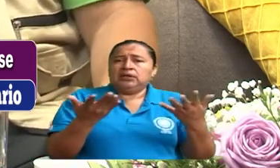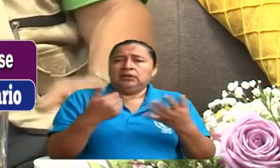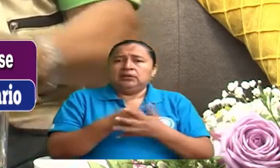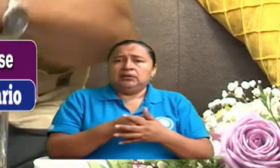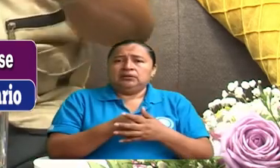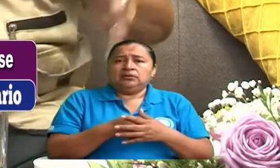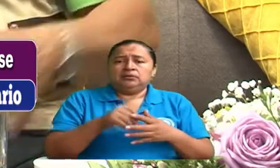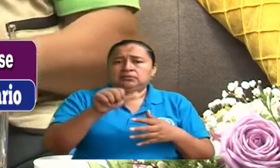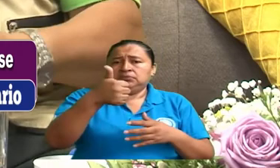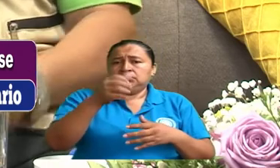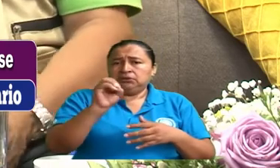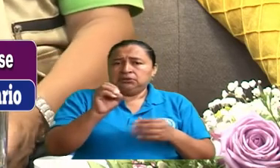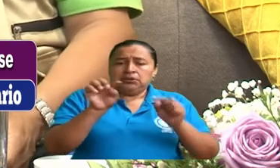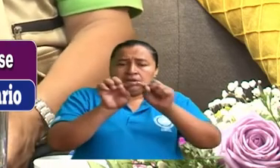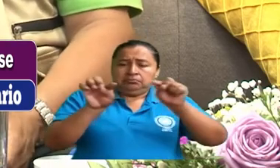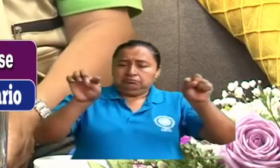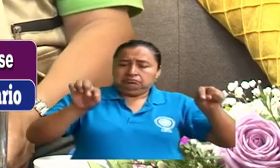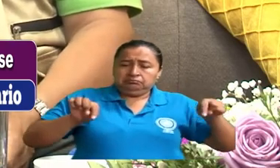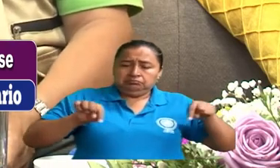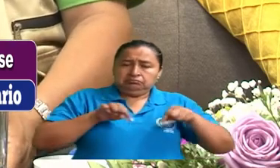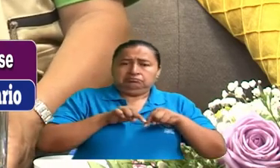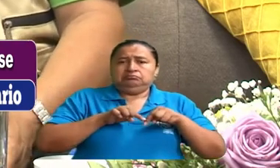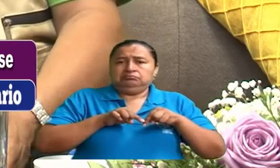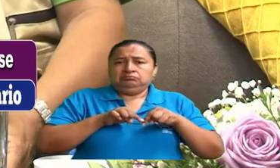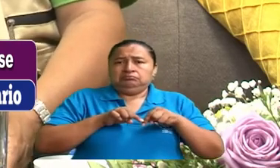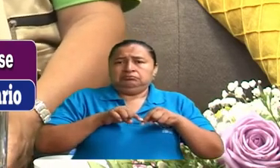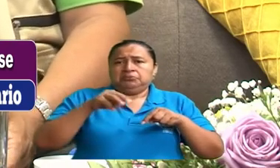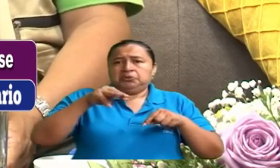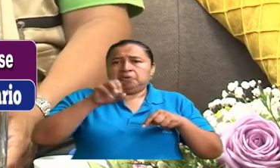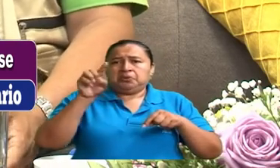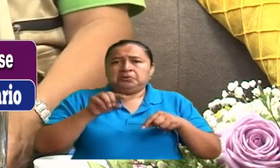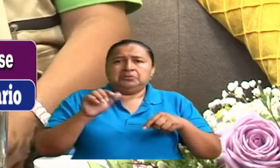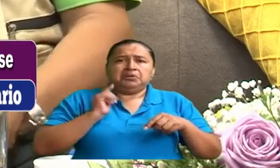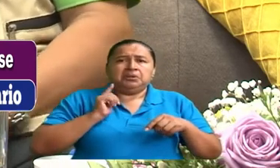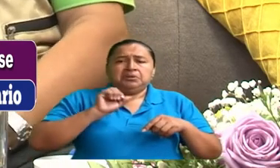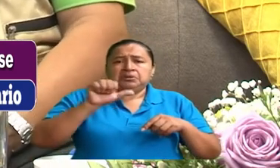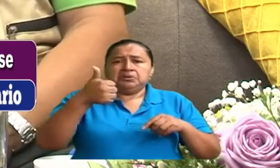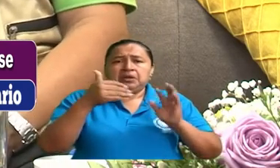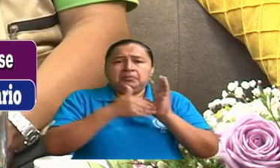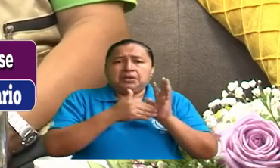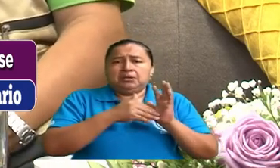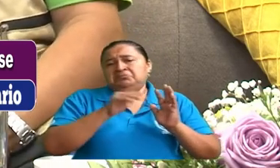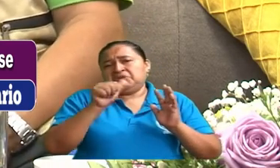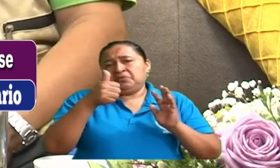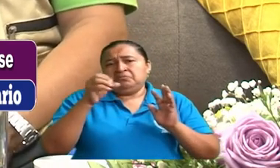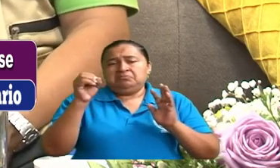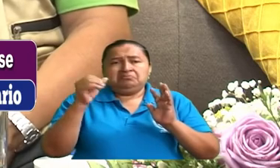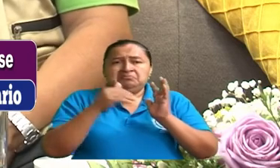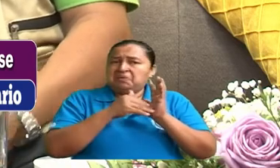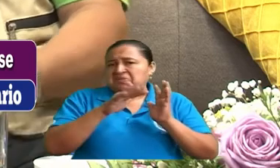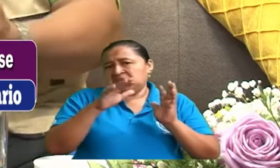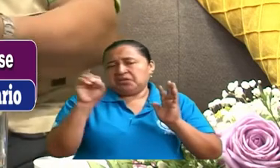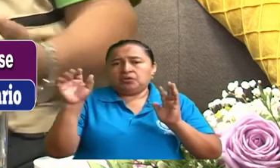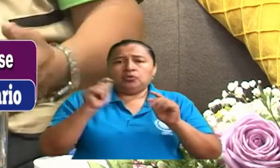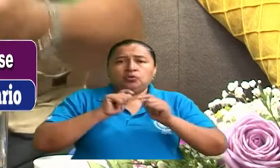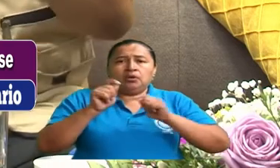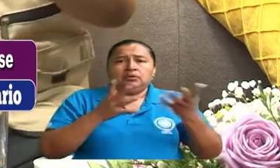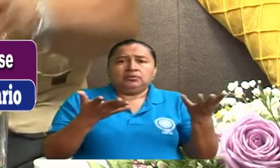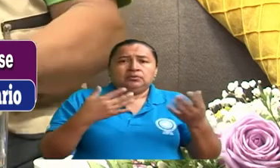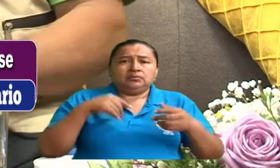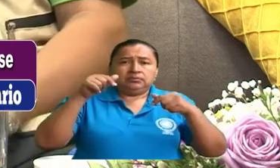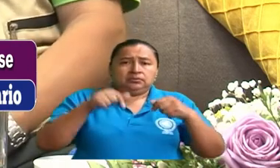de 60 metros cuadrados, ¿entendés?, que te cueste unos $6,000, $6,500 con madera plástica. Ahí viene